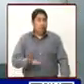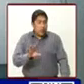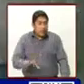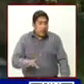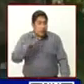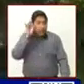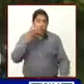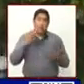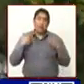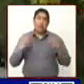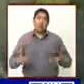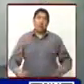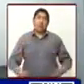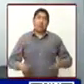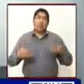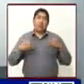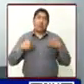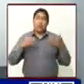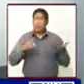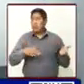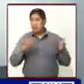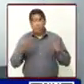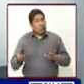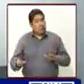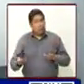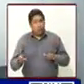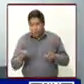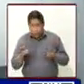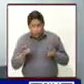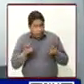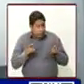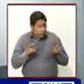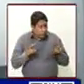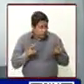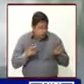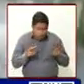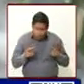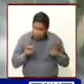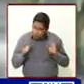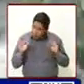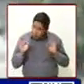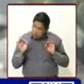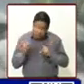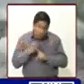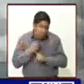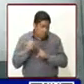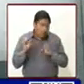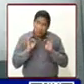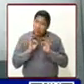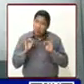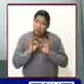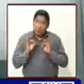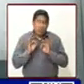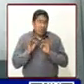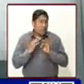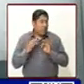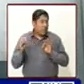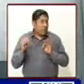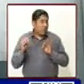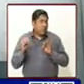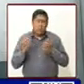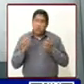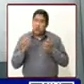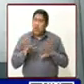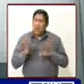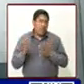Encuentran el cadáver, no presenta ningún signo de violencia. Se opusieron a que sea